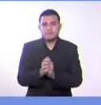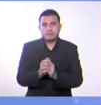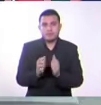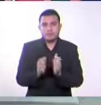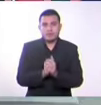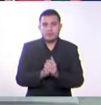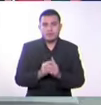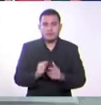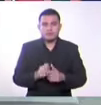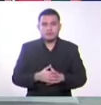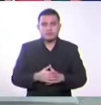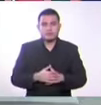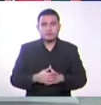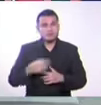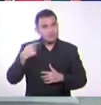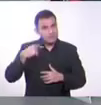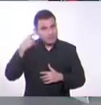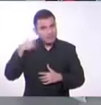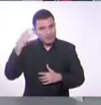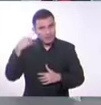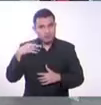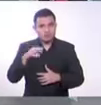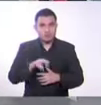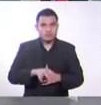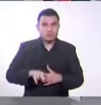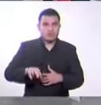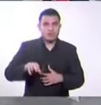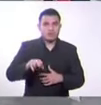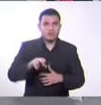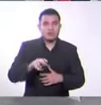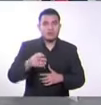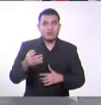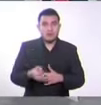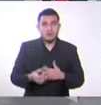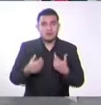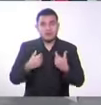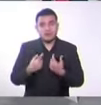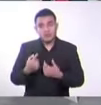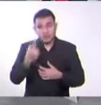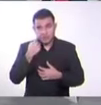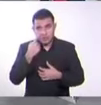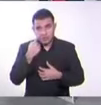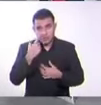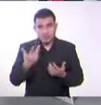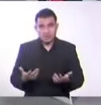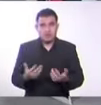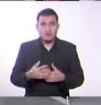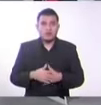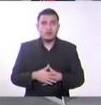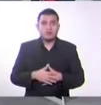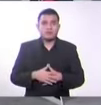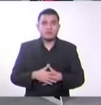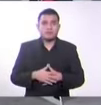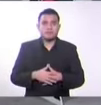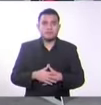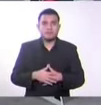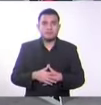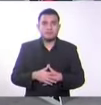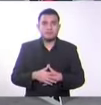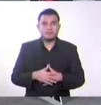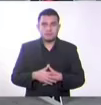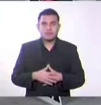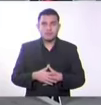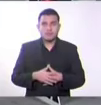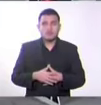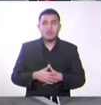que los amiguitos y amiguitas deben de tener mucho cuidado de las imágenes que suben, de lo que consumen